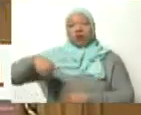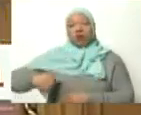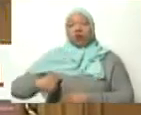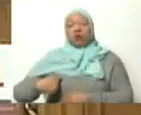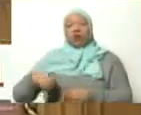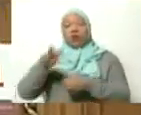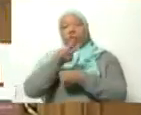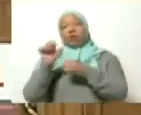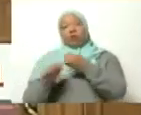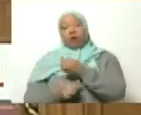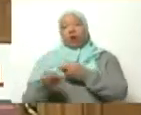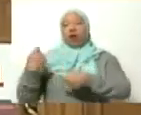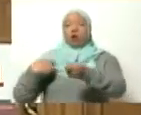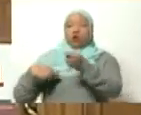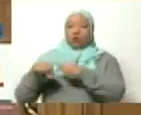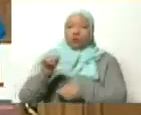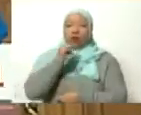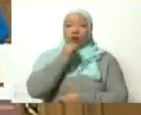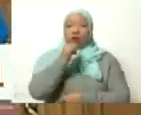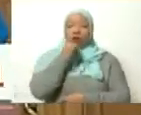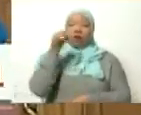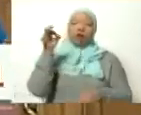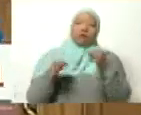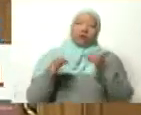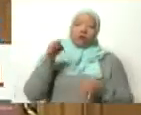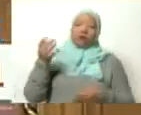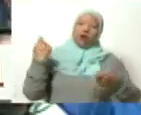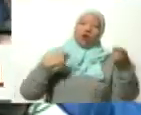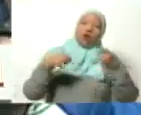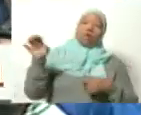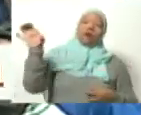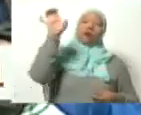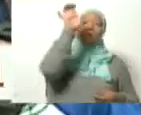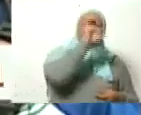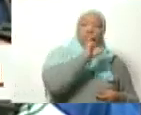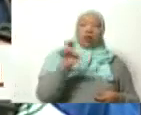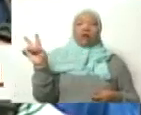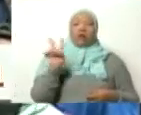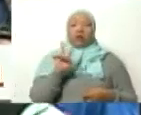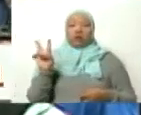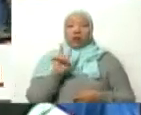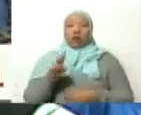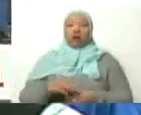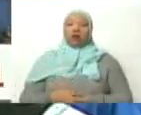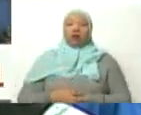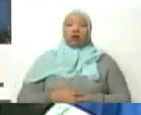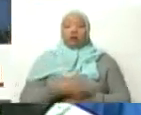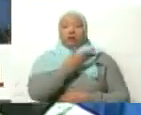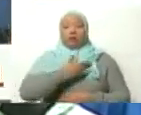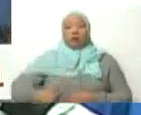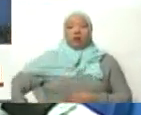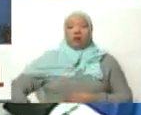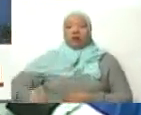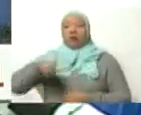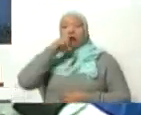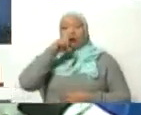del Ministerio de Economía y Finanzas y Comercio Exterior de Venezuela, a la presidenta del